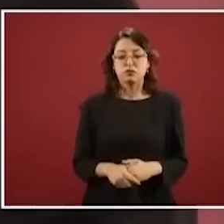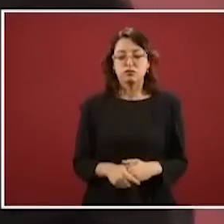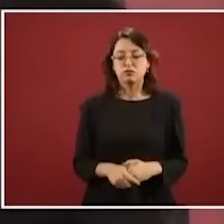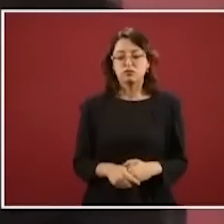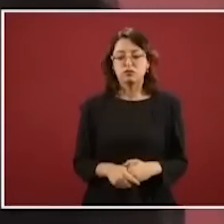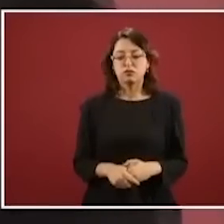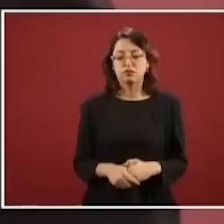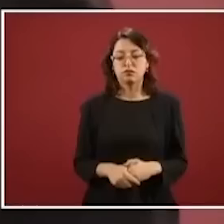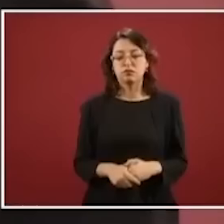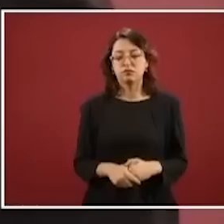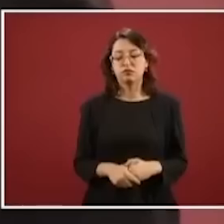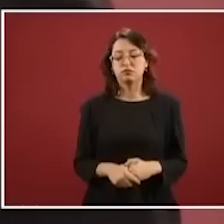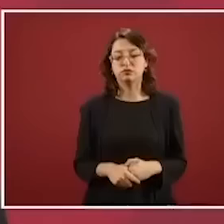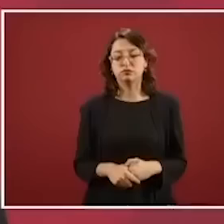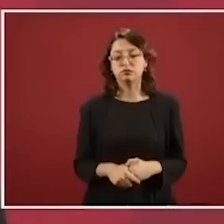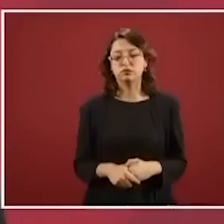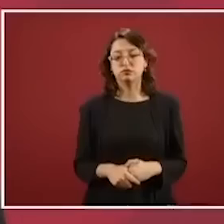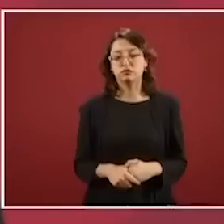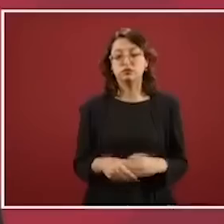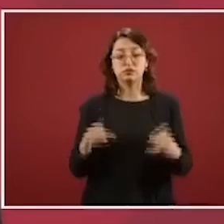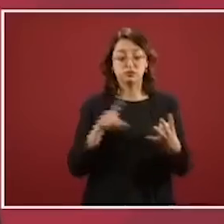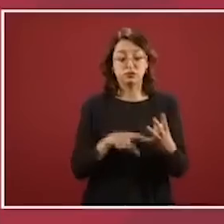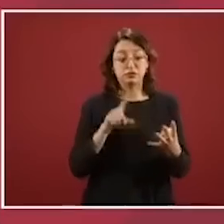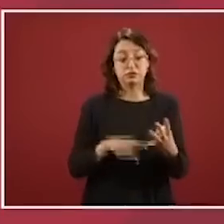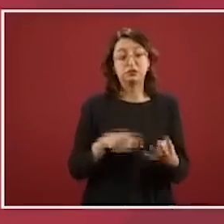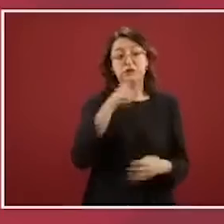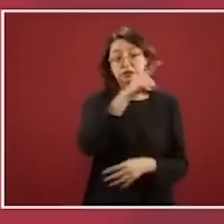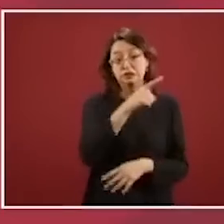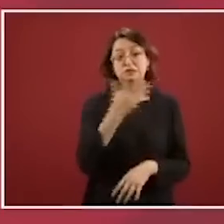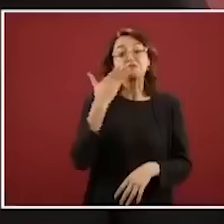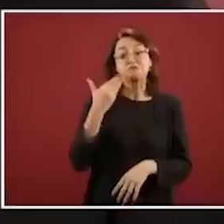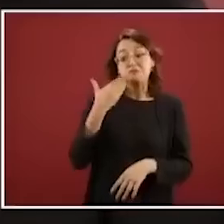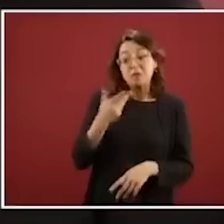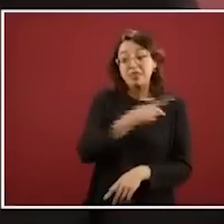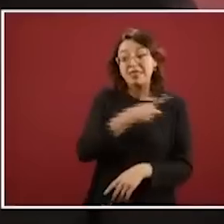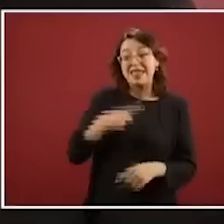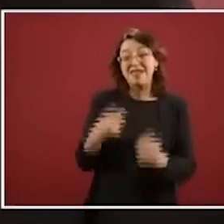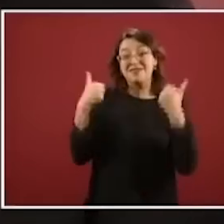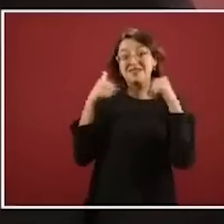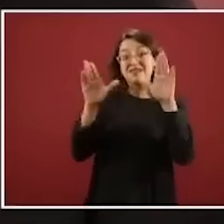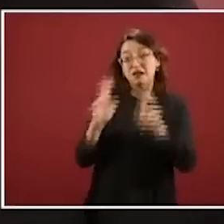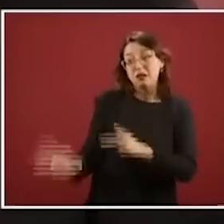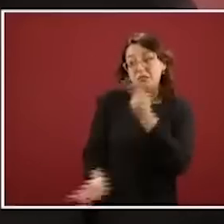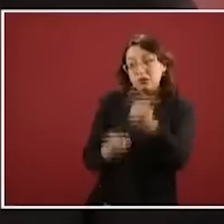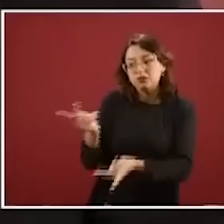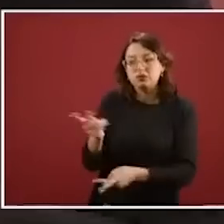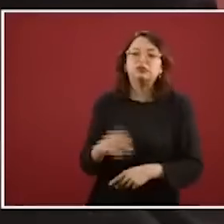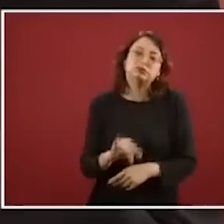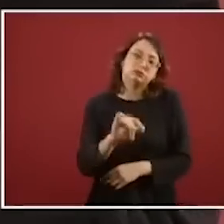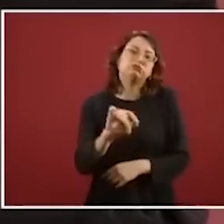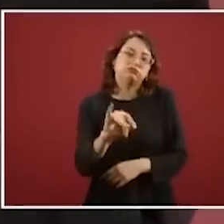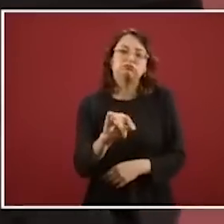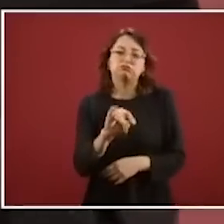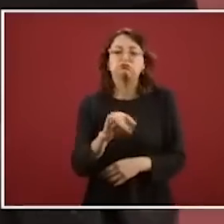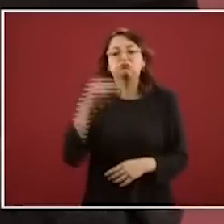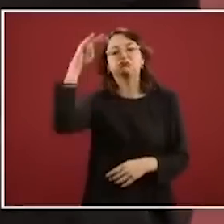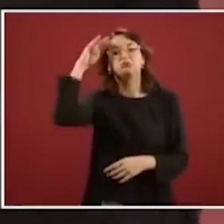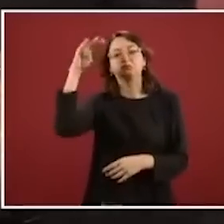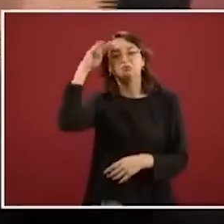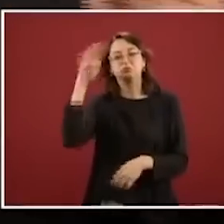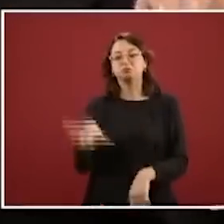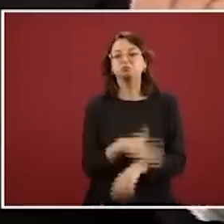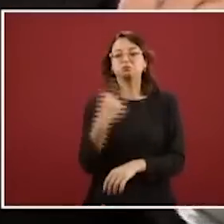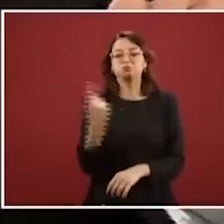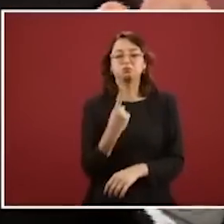¿Se trata de una disposición que debió haberse preguntado a México? Pues sí, creemos que sí. ¿Por qué? Pues porque le está pidiendo el